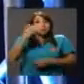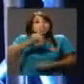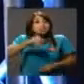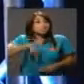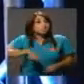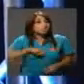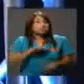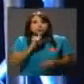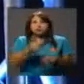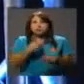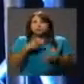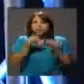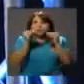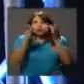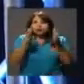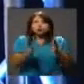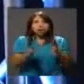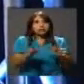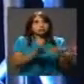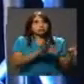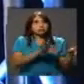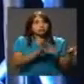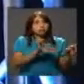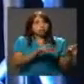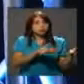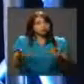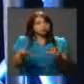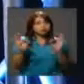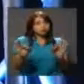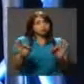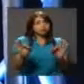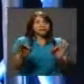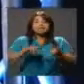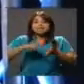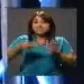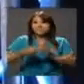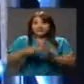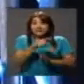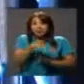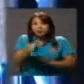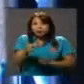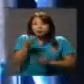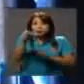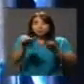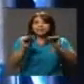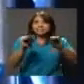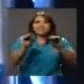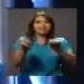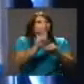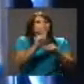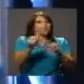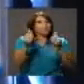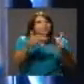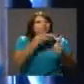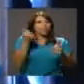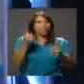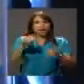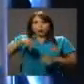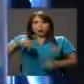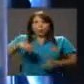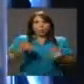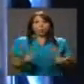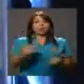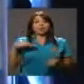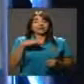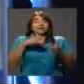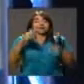debidamente preparados la enseñanza que van a dar ellos no es la mejor. Hoy el ministro de Educación dice son muy pocos los